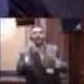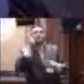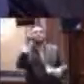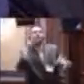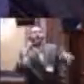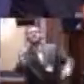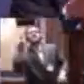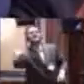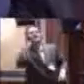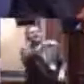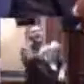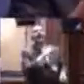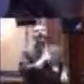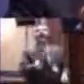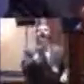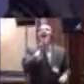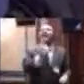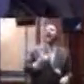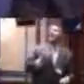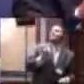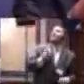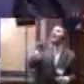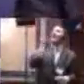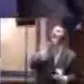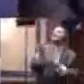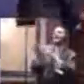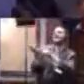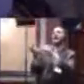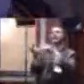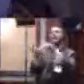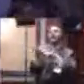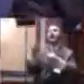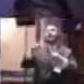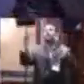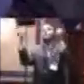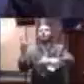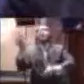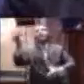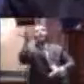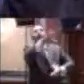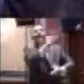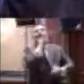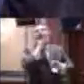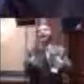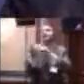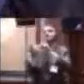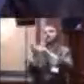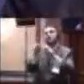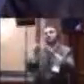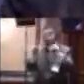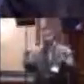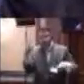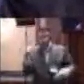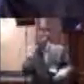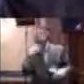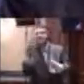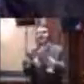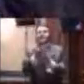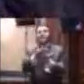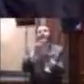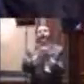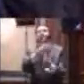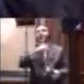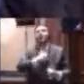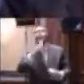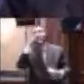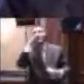quedan al descubierto por la caída de los regímenes que ocultaban la realidad, que tenían sistemas autoritarios. Surgen muchas